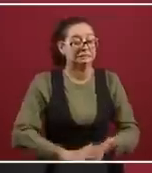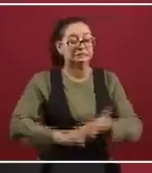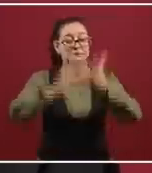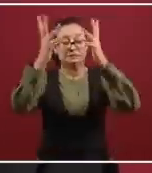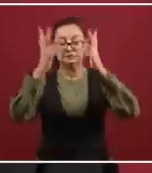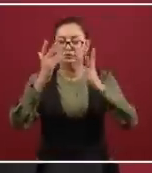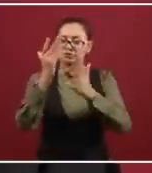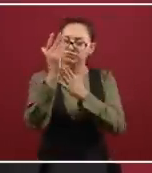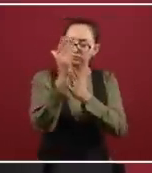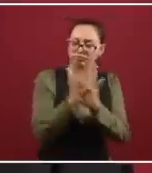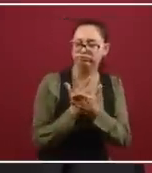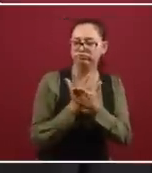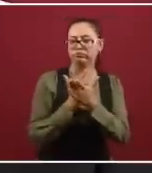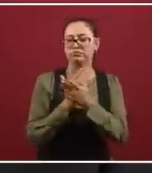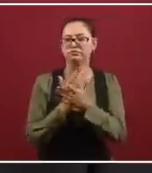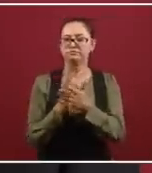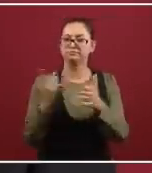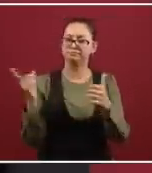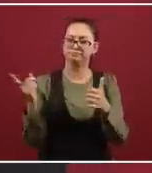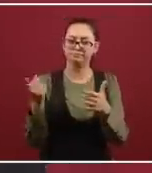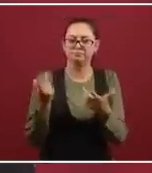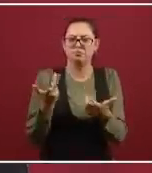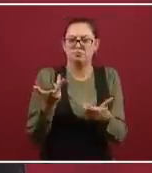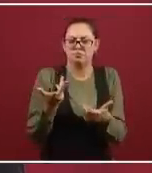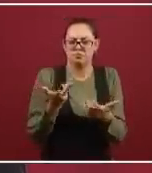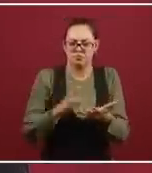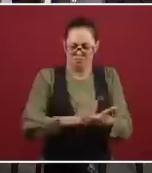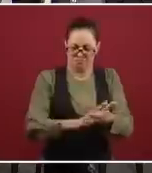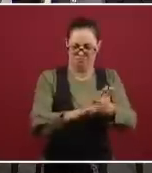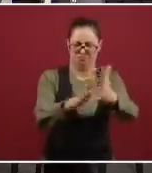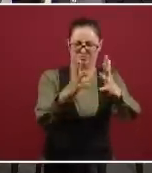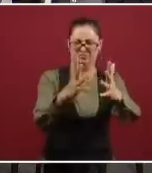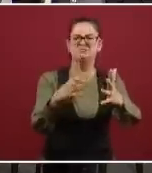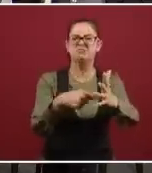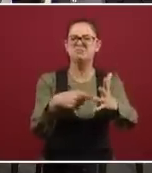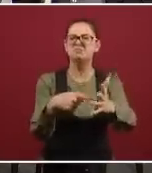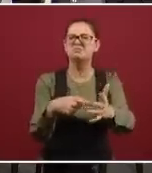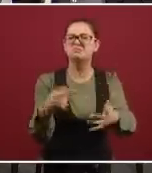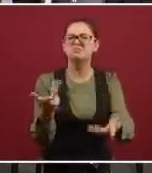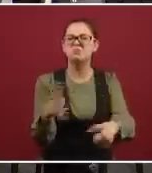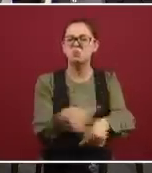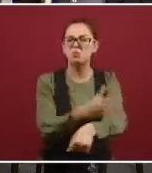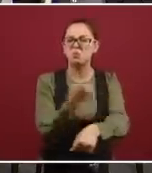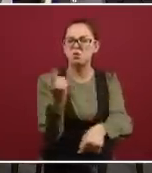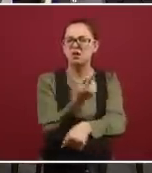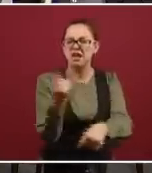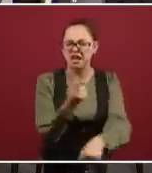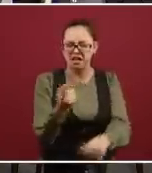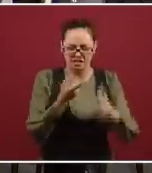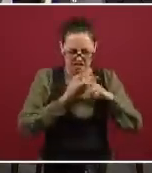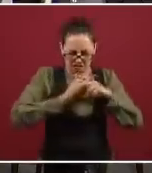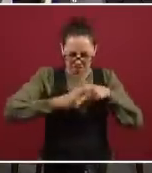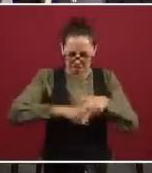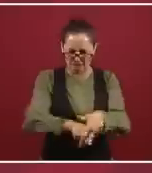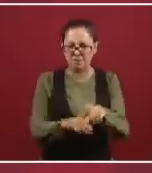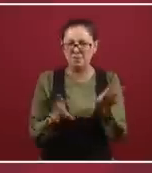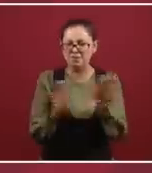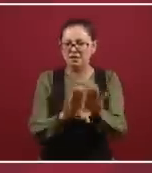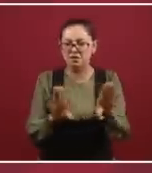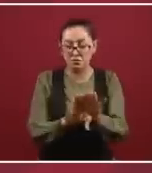indispensable atender las causas que originaron